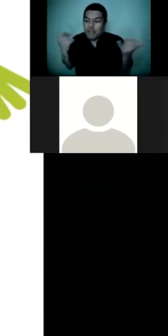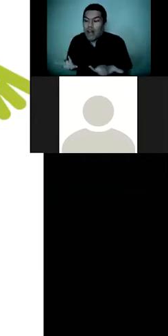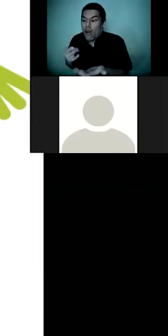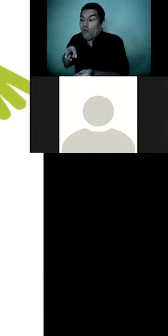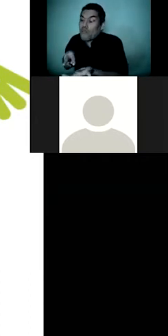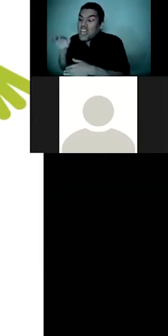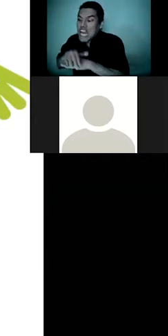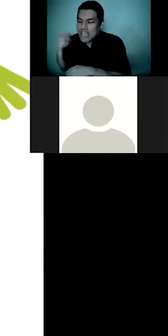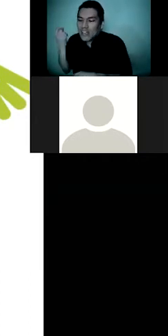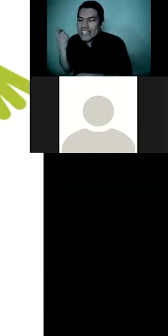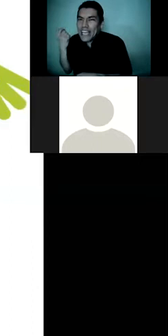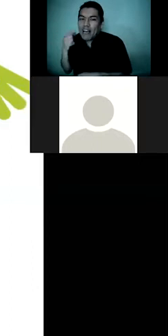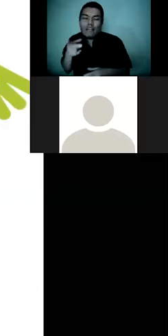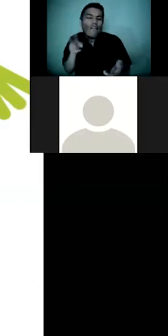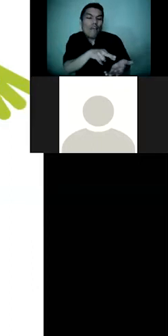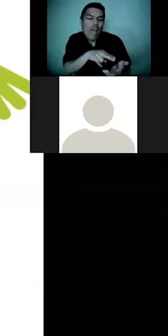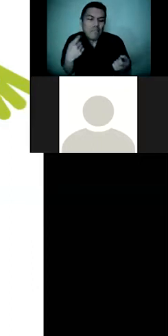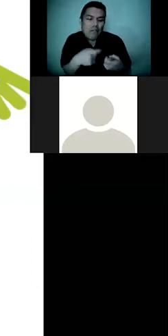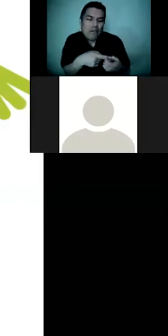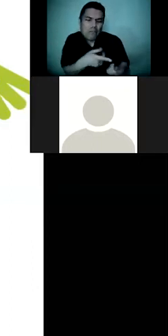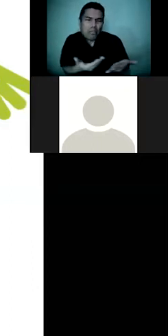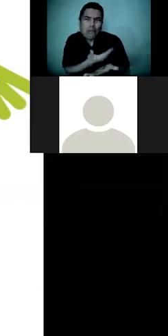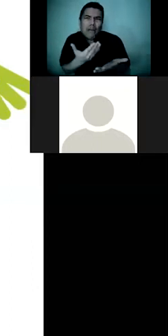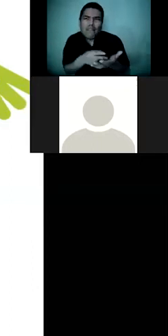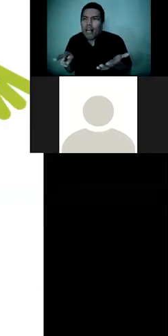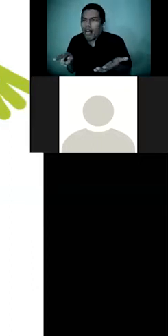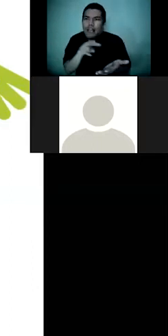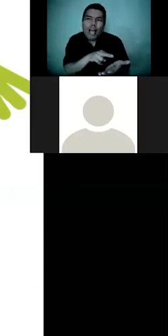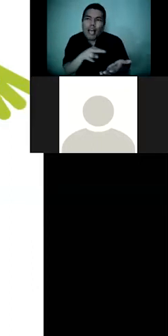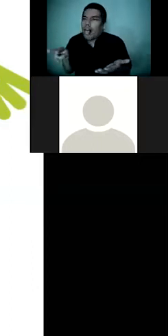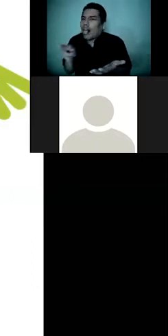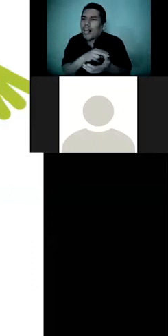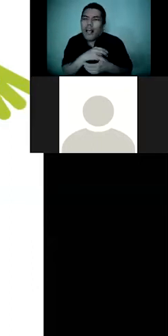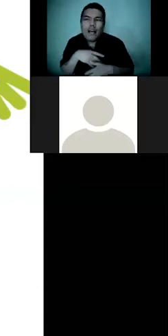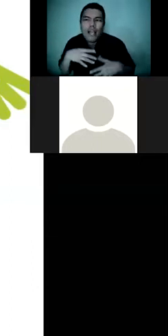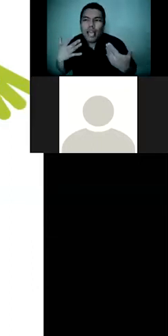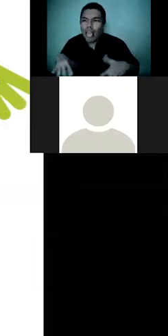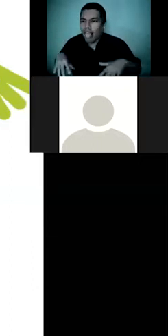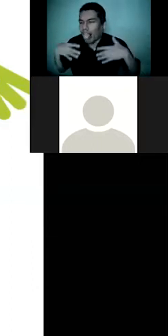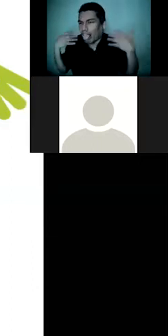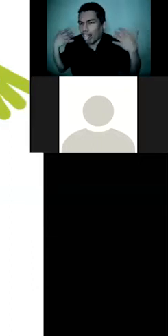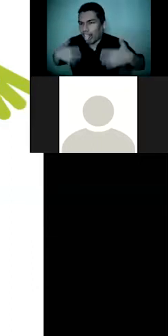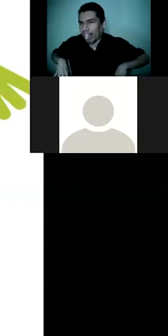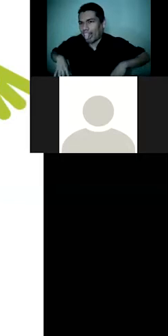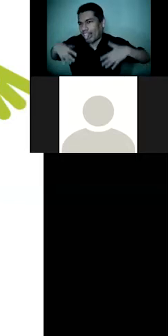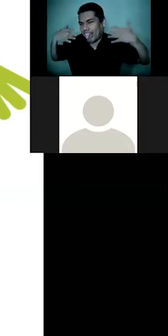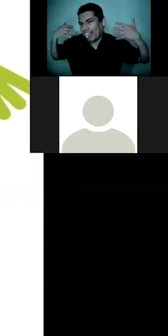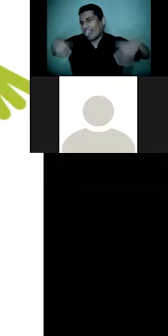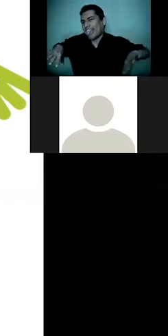No me han explicado, no me han enseñado. Pues ahora ya veo en inglés y ahora sí entiendo. Entonces es más fácil para mí, ¿no?